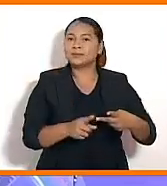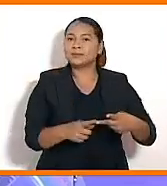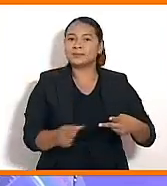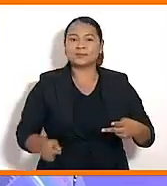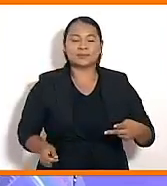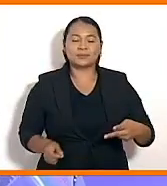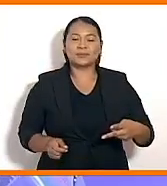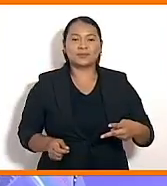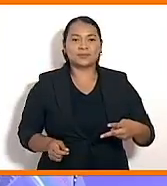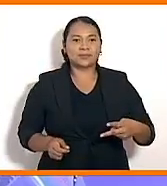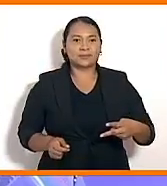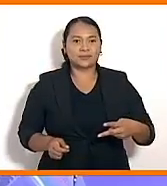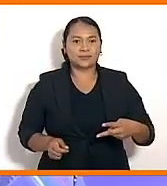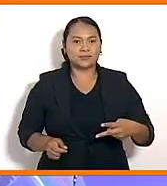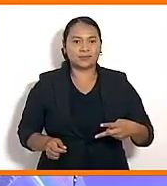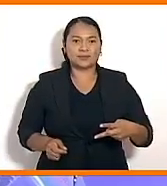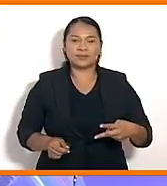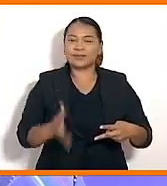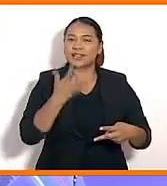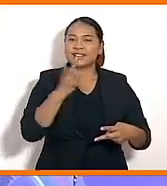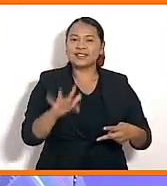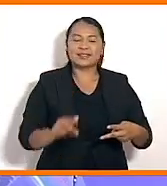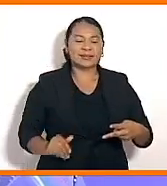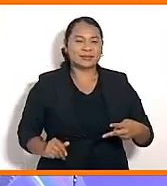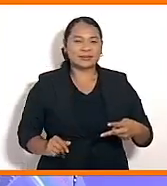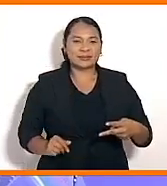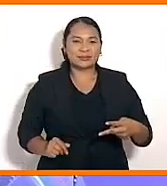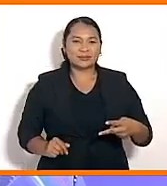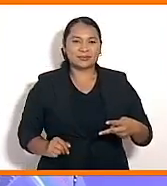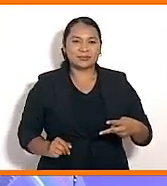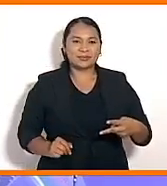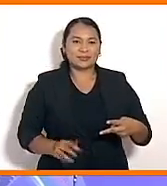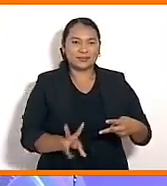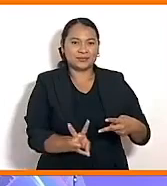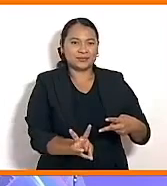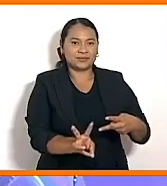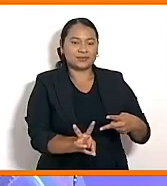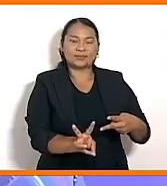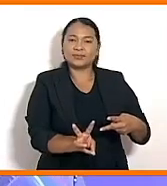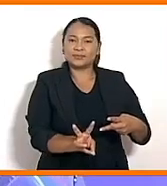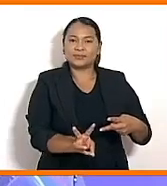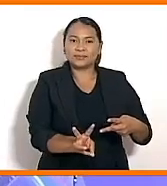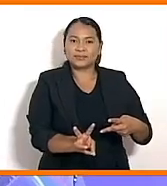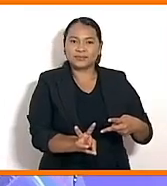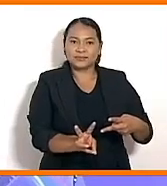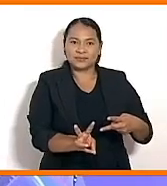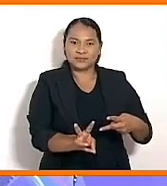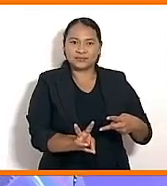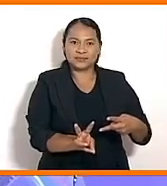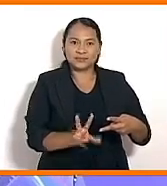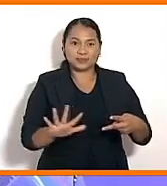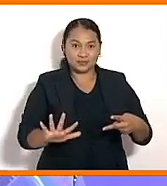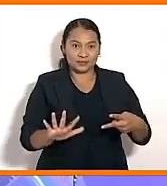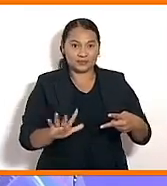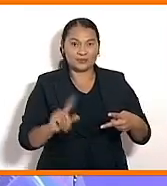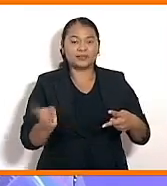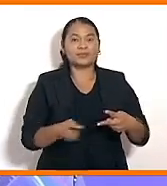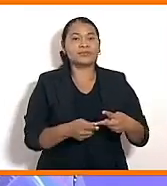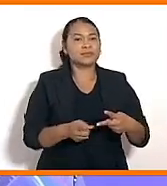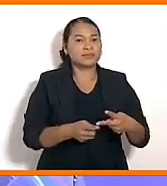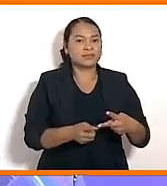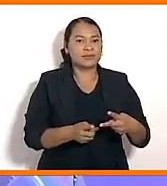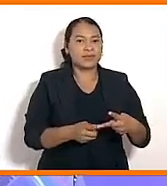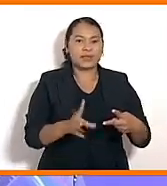es... Suerte. Porque este es el 6. Segundo dígito, el 5. Segundo número